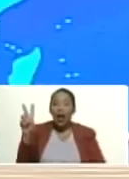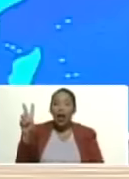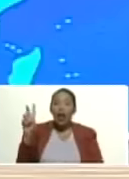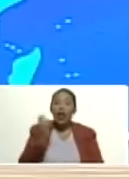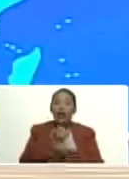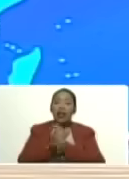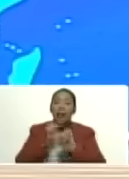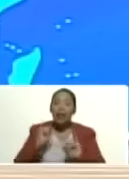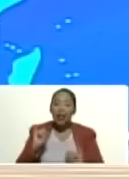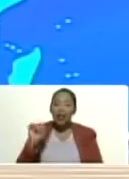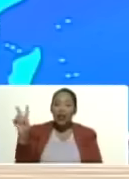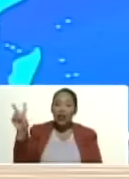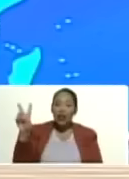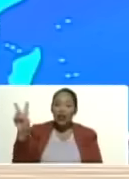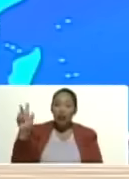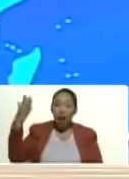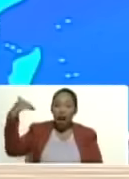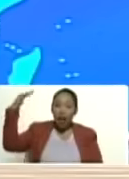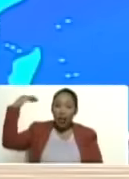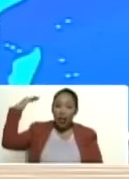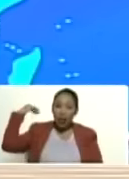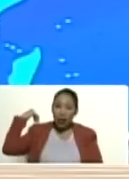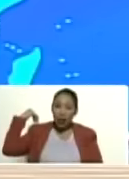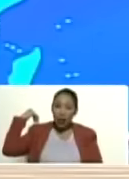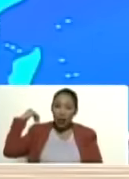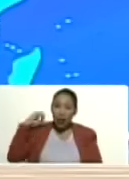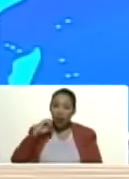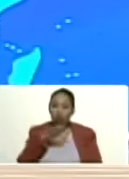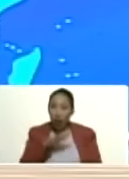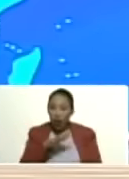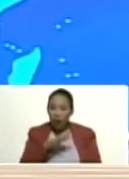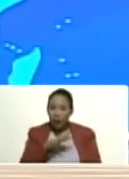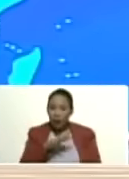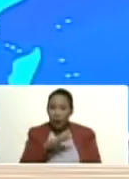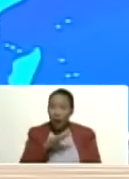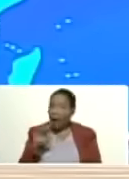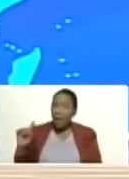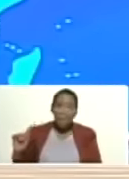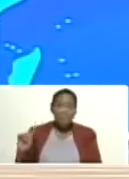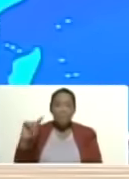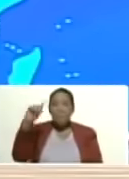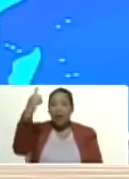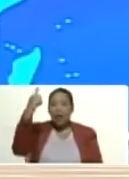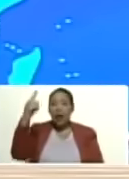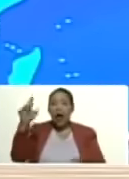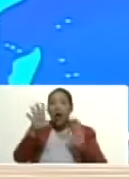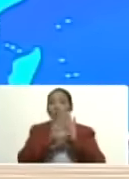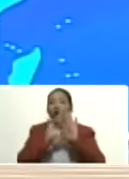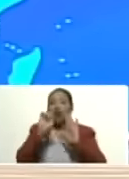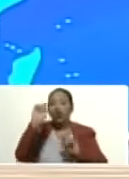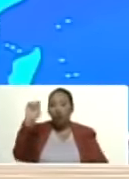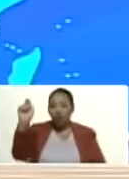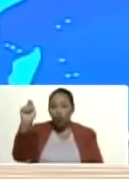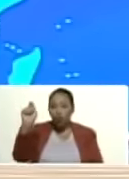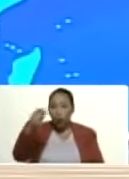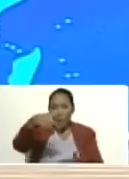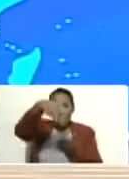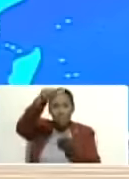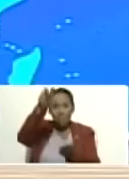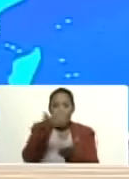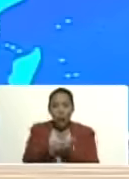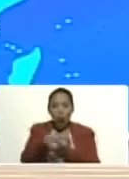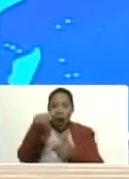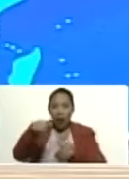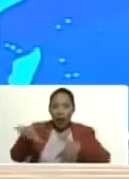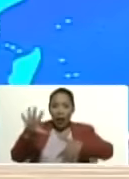Independencia y República siempre fueron de la mano. Fue la primera constitución aprobada en nuestra